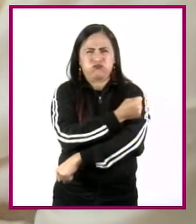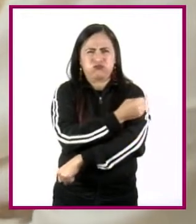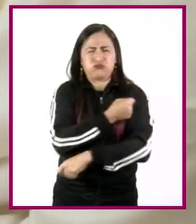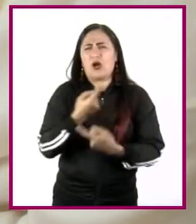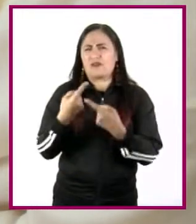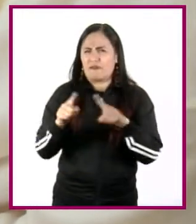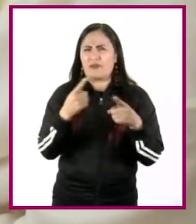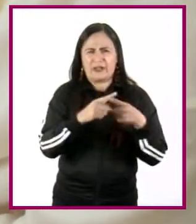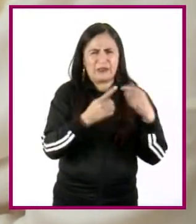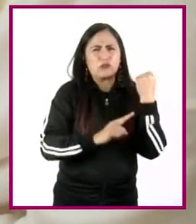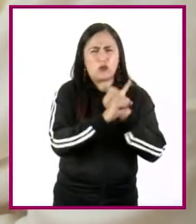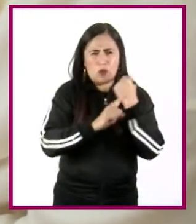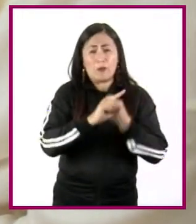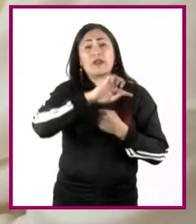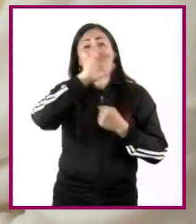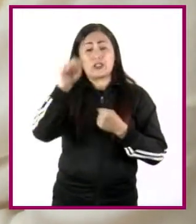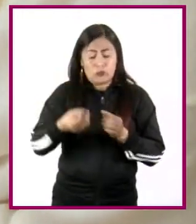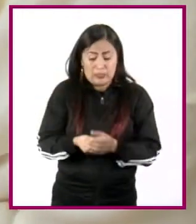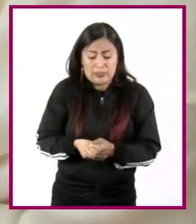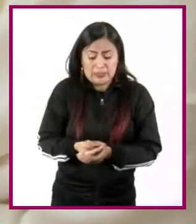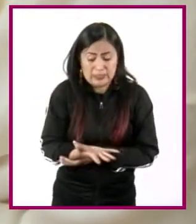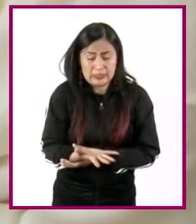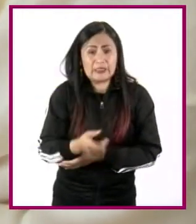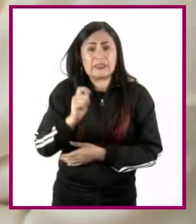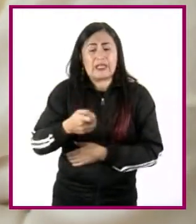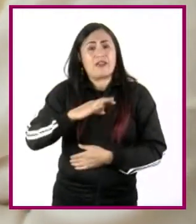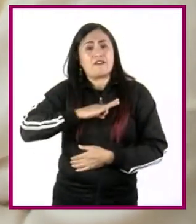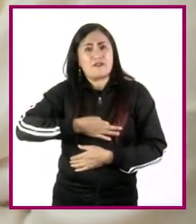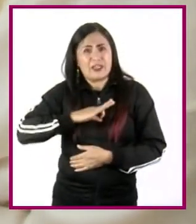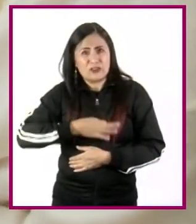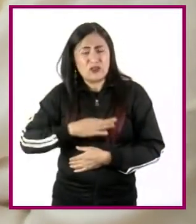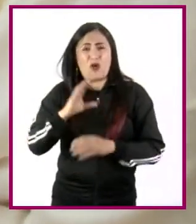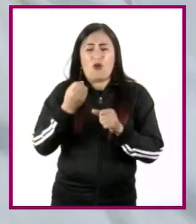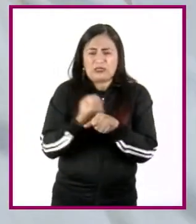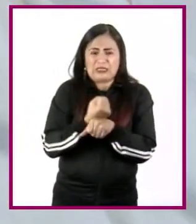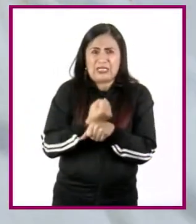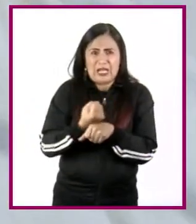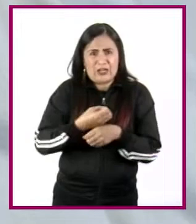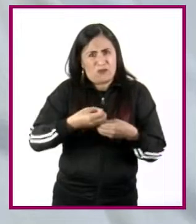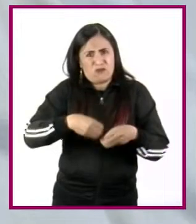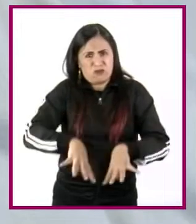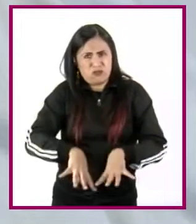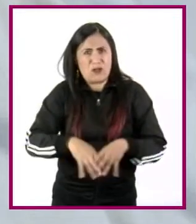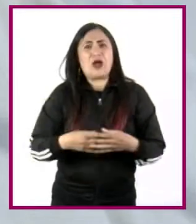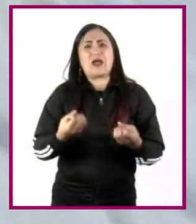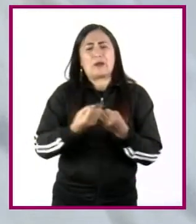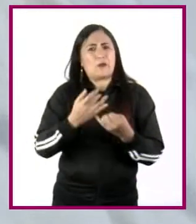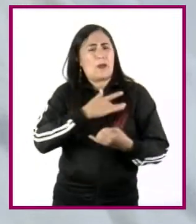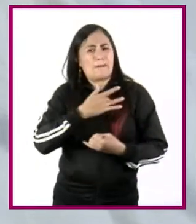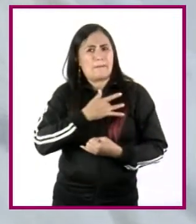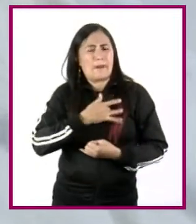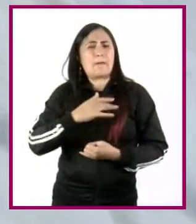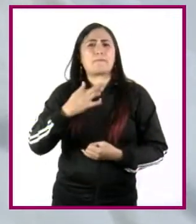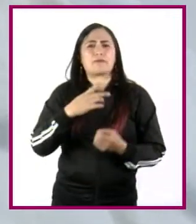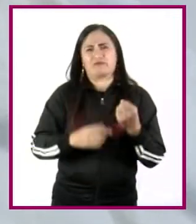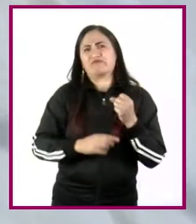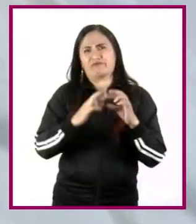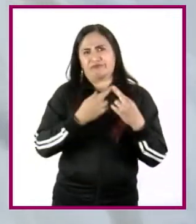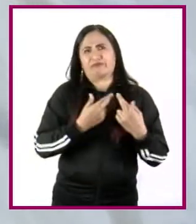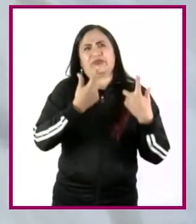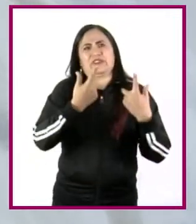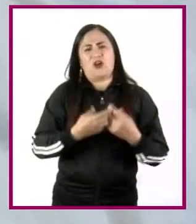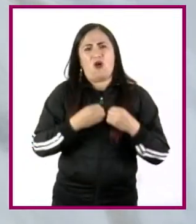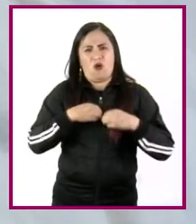presentar problemas después del parto, como infecciones, hemorragias graves, problemas cardiovasculares y cáncer de útero, entre